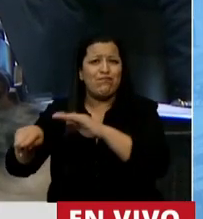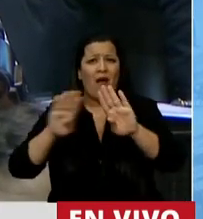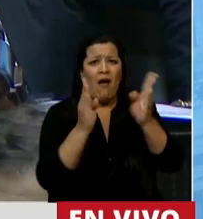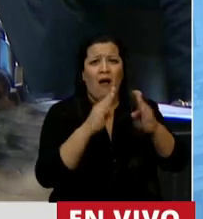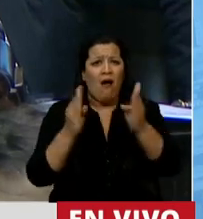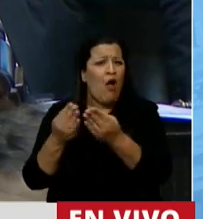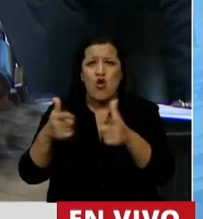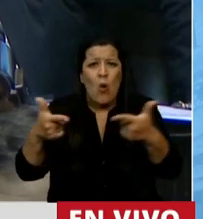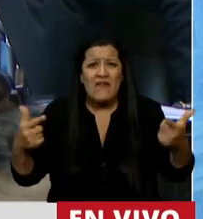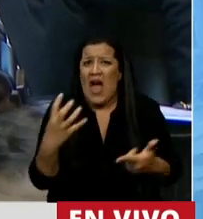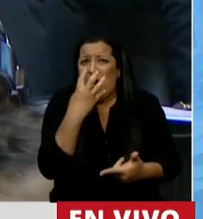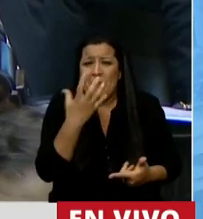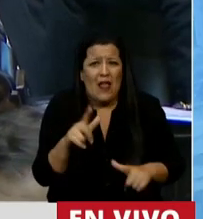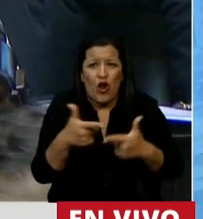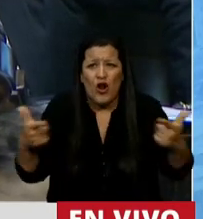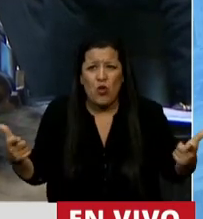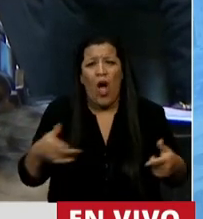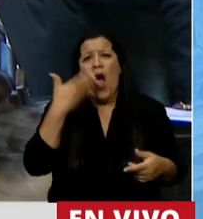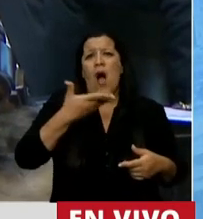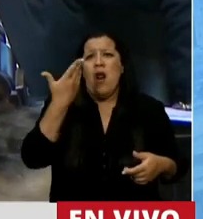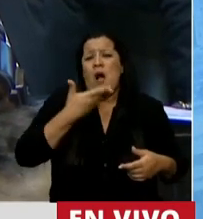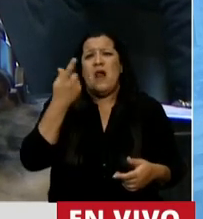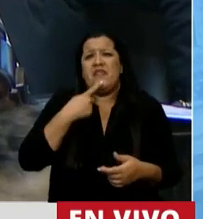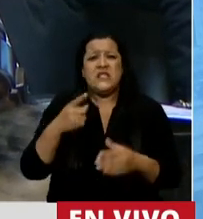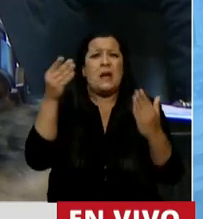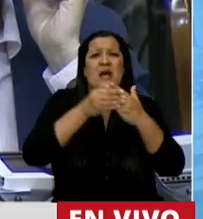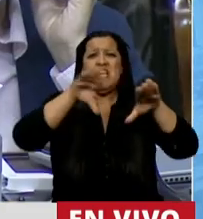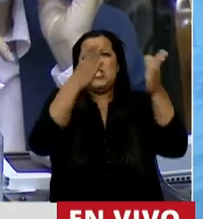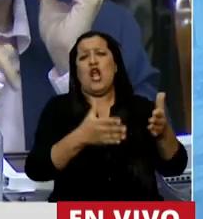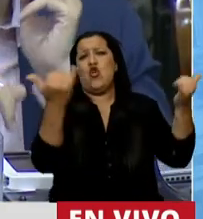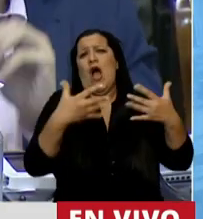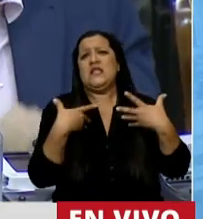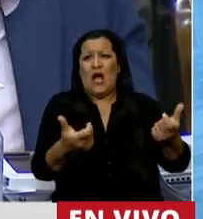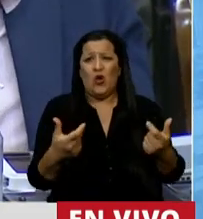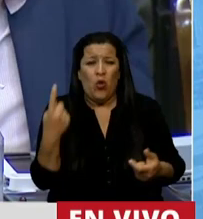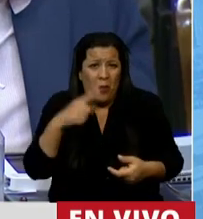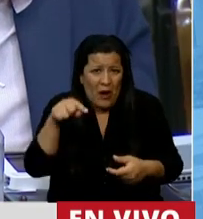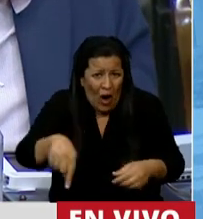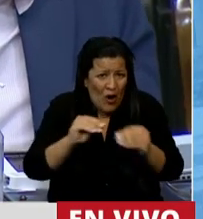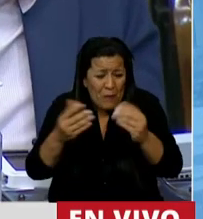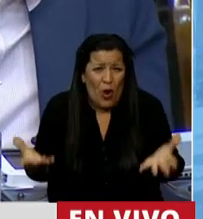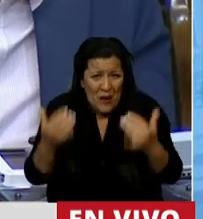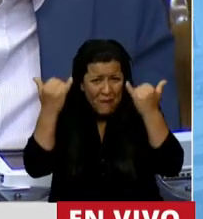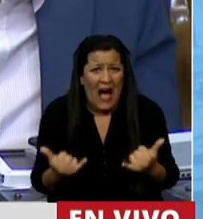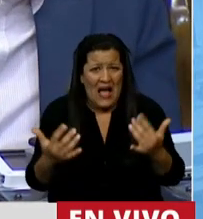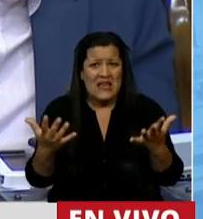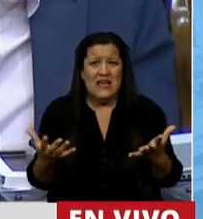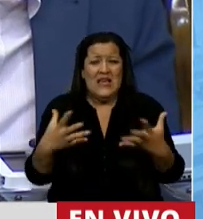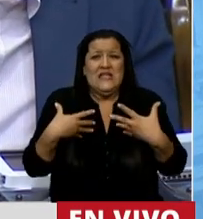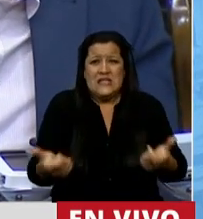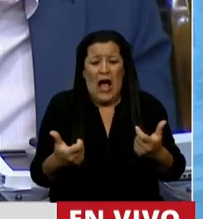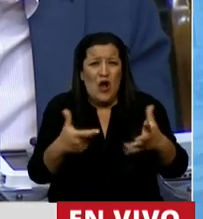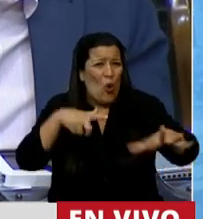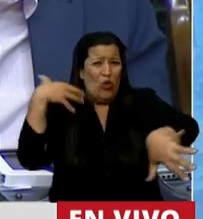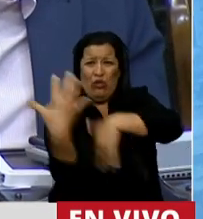había respiradores. Se llena la boca hablando de que hay ministerio. Pero si estamos en crisis, si la salud es